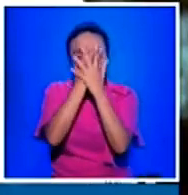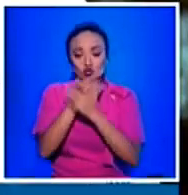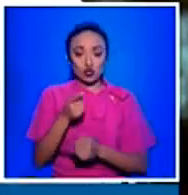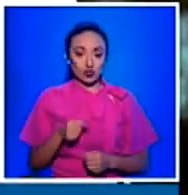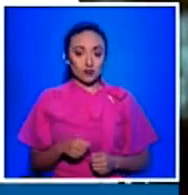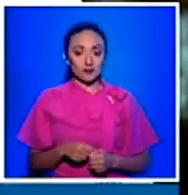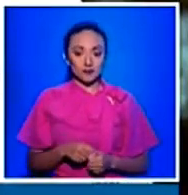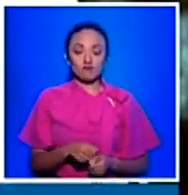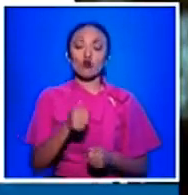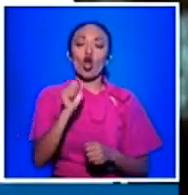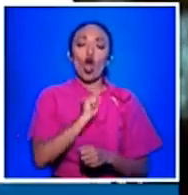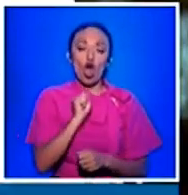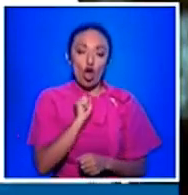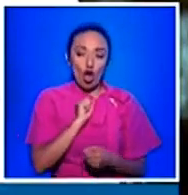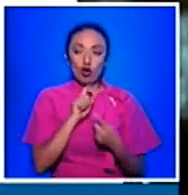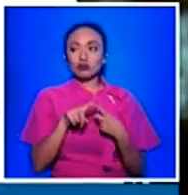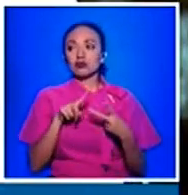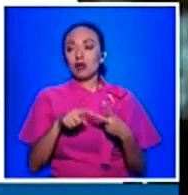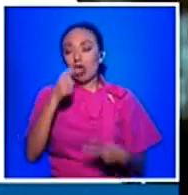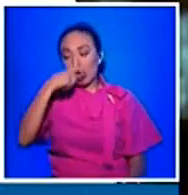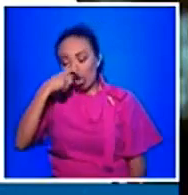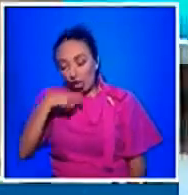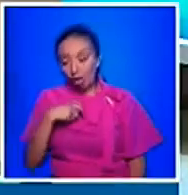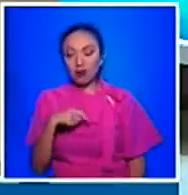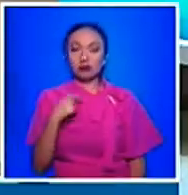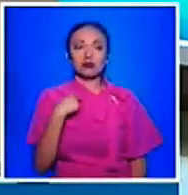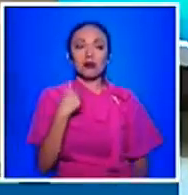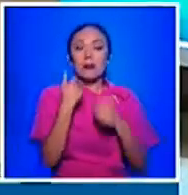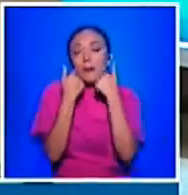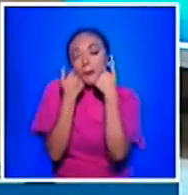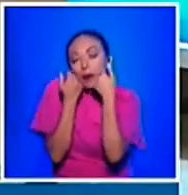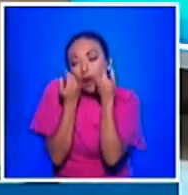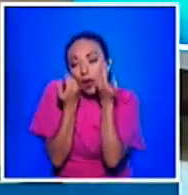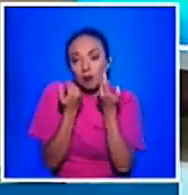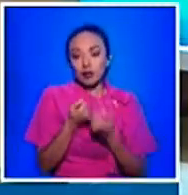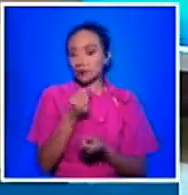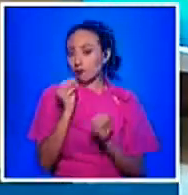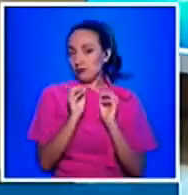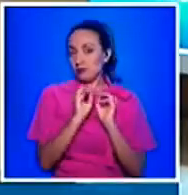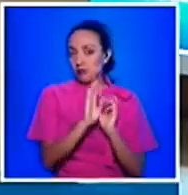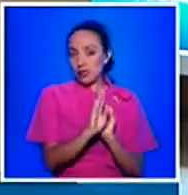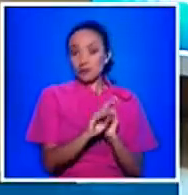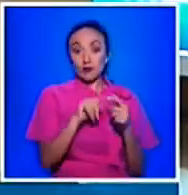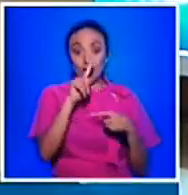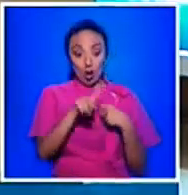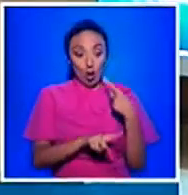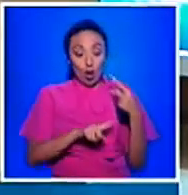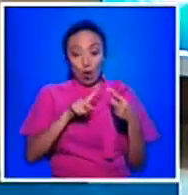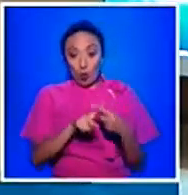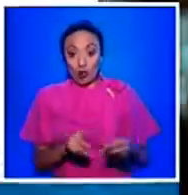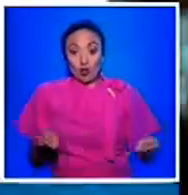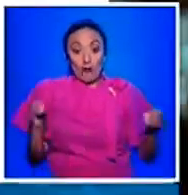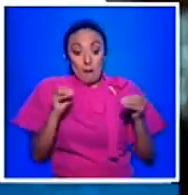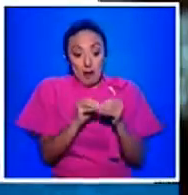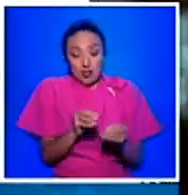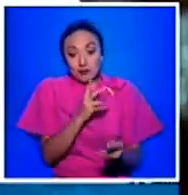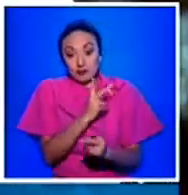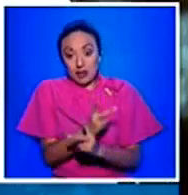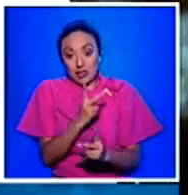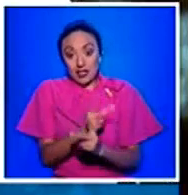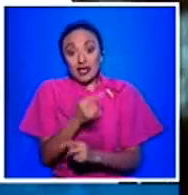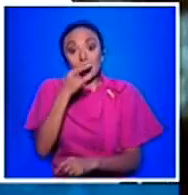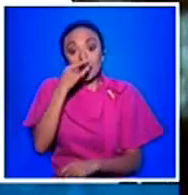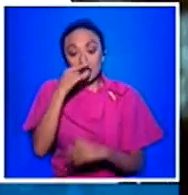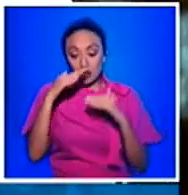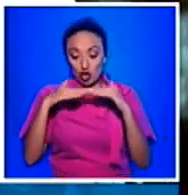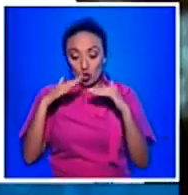ve tos, congestión, fiebre, entre los síntomas más leves. Pero cuando ya existen ciertos factores de riesgo, especialmente en los niños